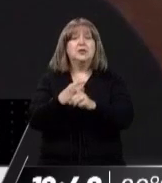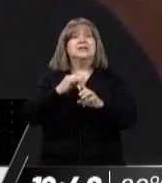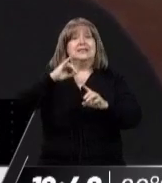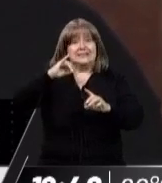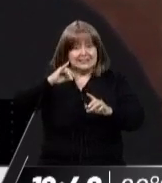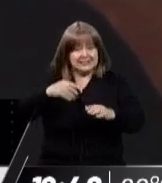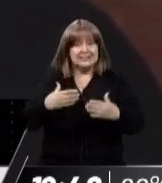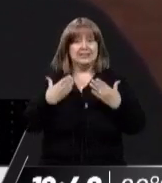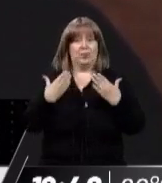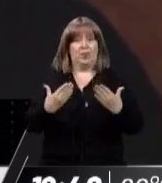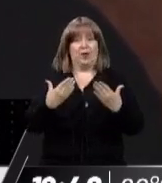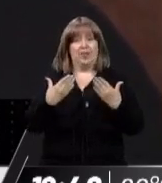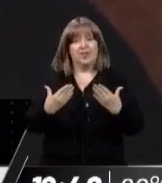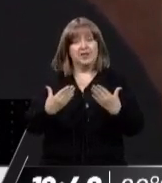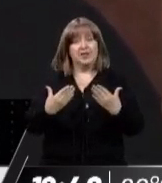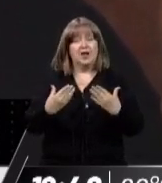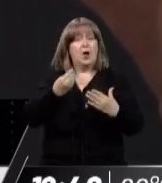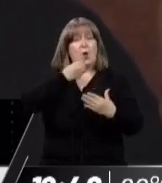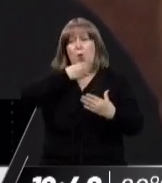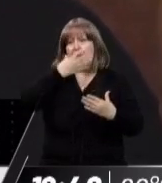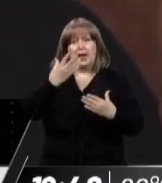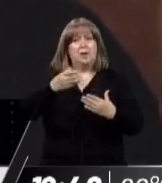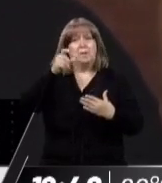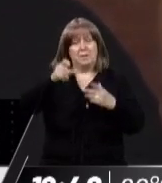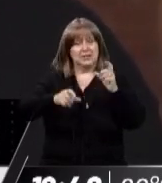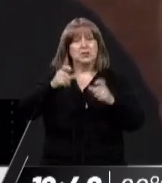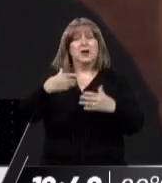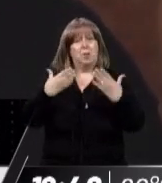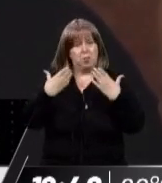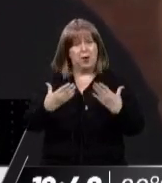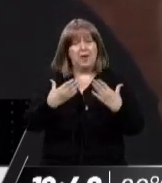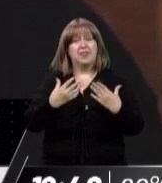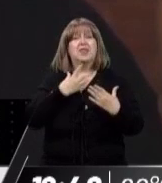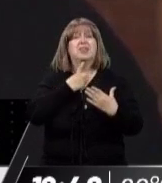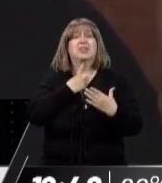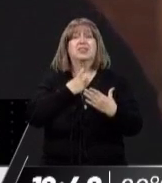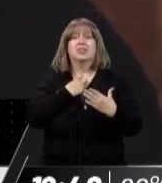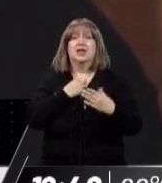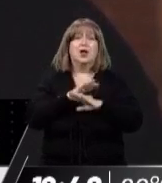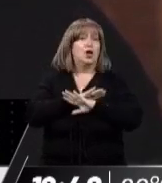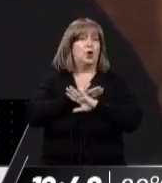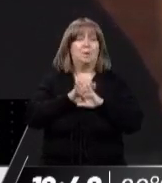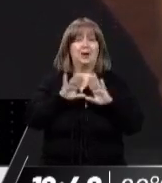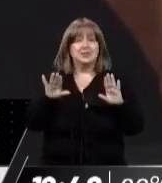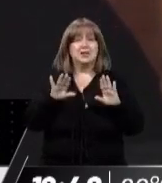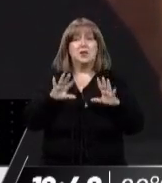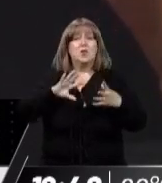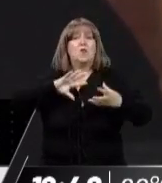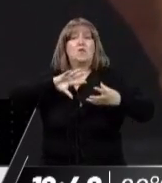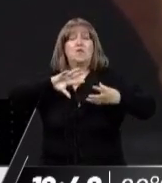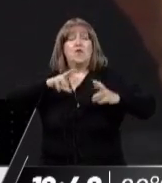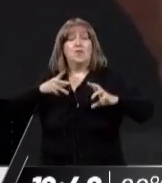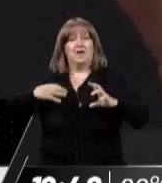que cualquier adicto puede parar de consumir, puede perder el deseo y puede encontrar una nueva forma de vida, cosa